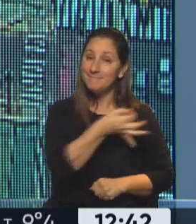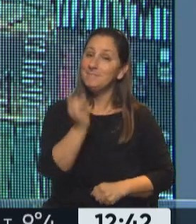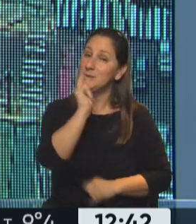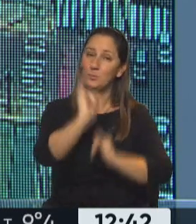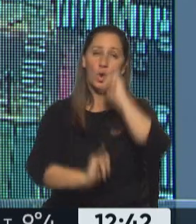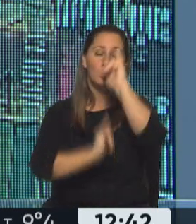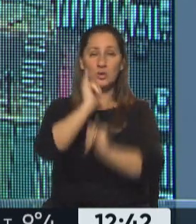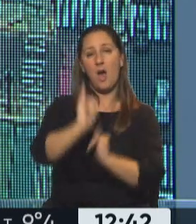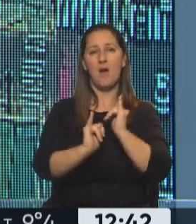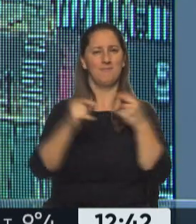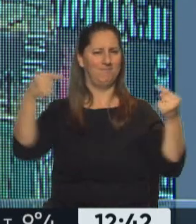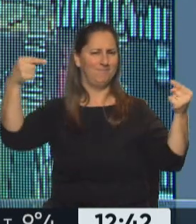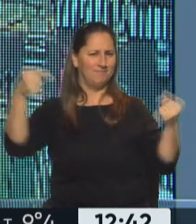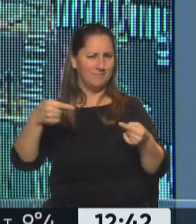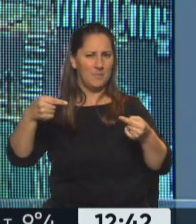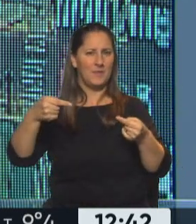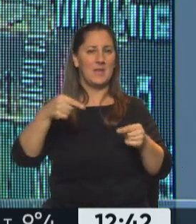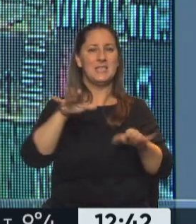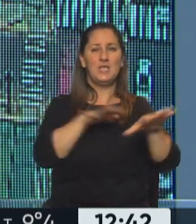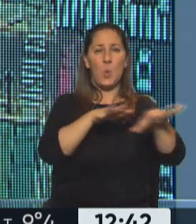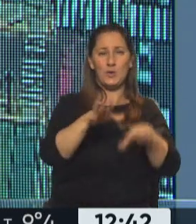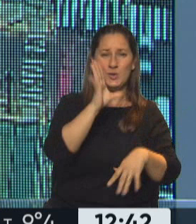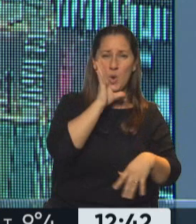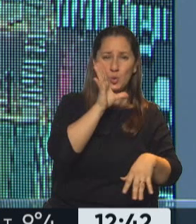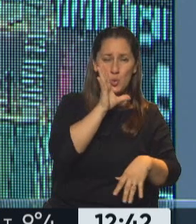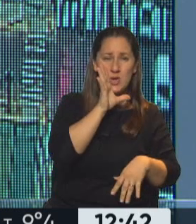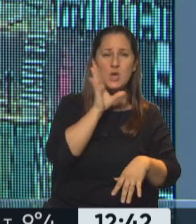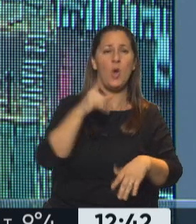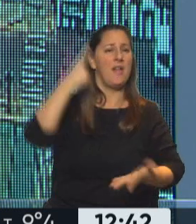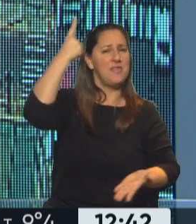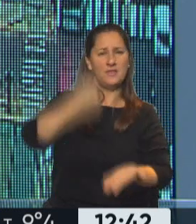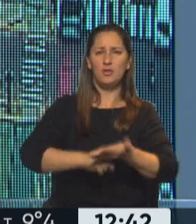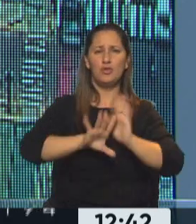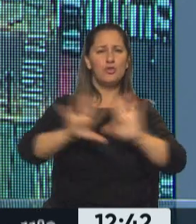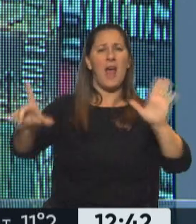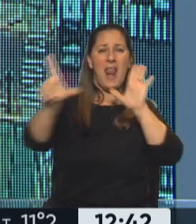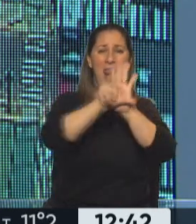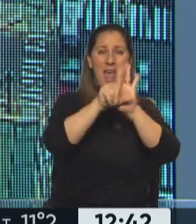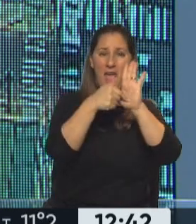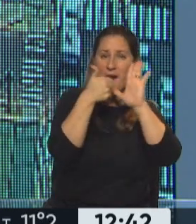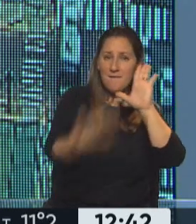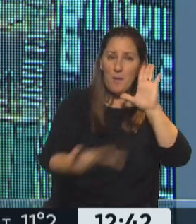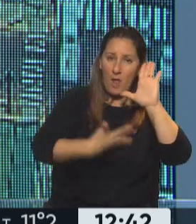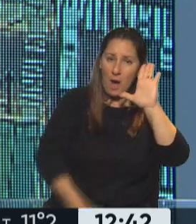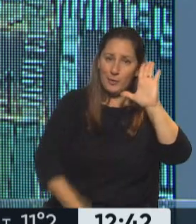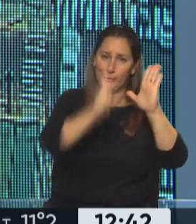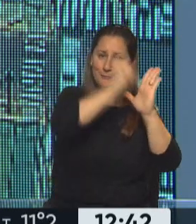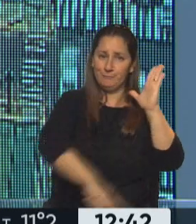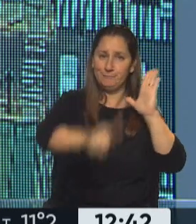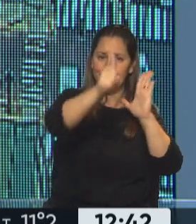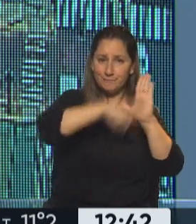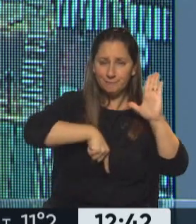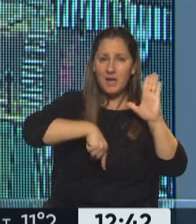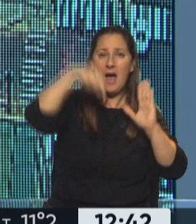vos, contrariamente a lo que está pasando en Estados Unidos, ¿no? Y con esta decisión de derogar esa ley que garantizaba el